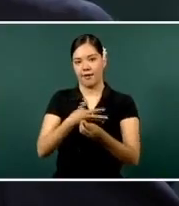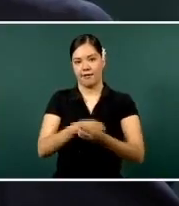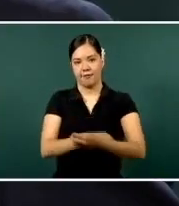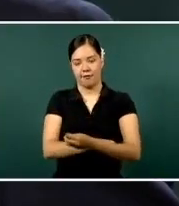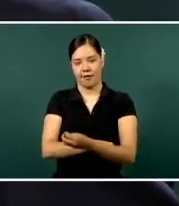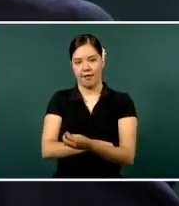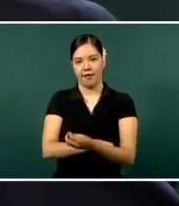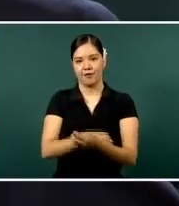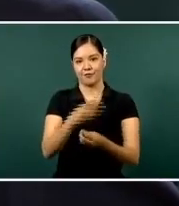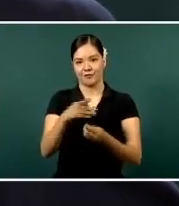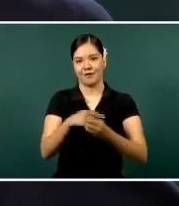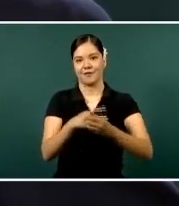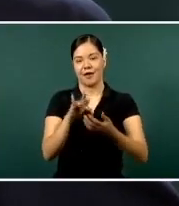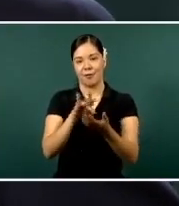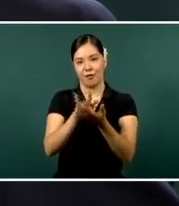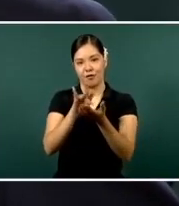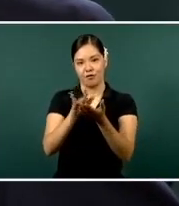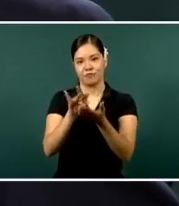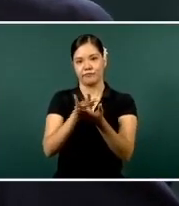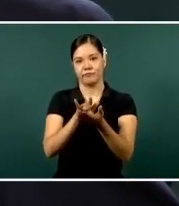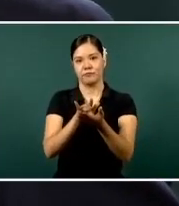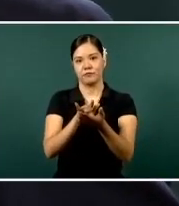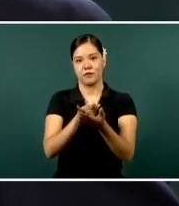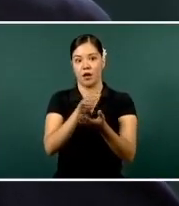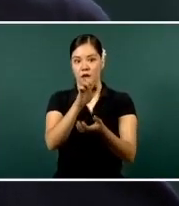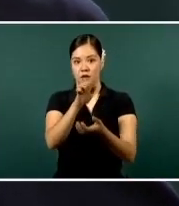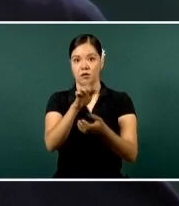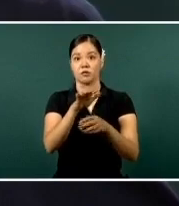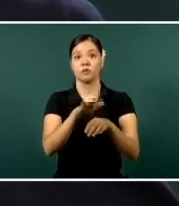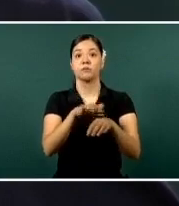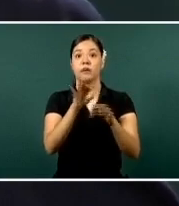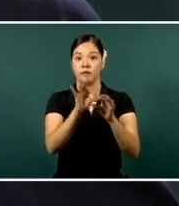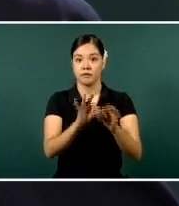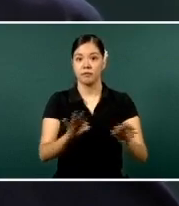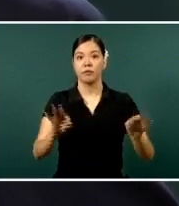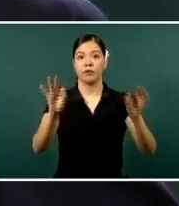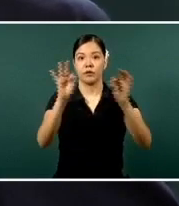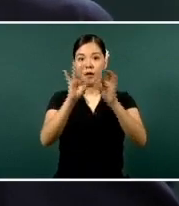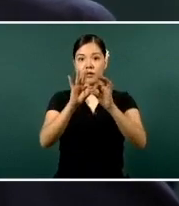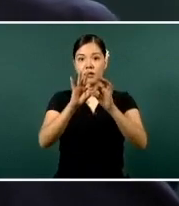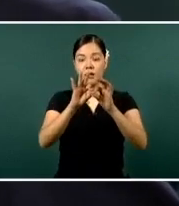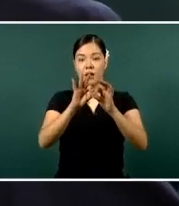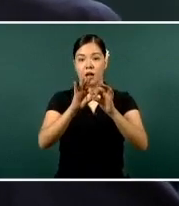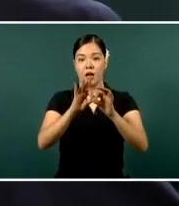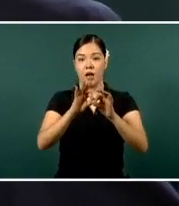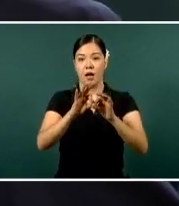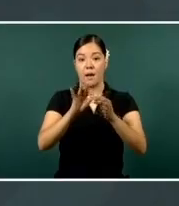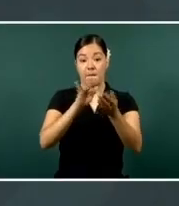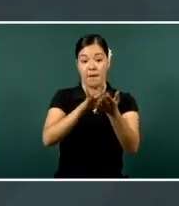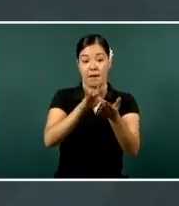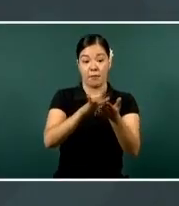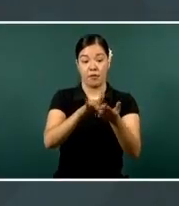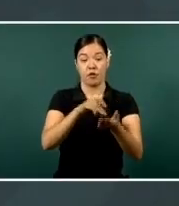considerable para los adultos y para la familia.